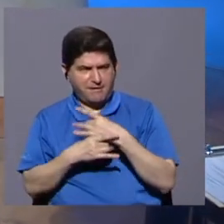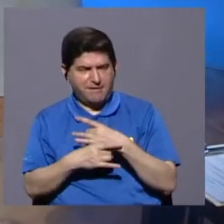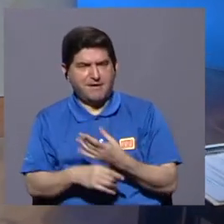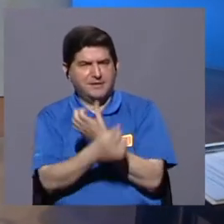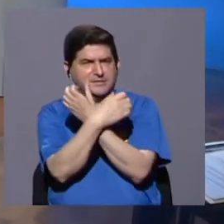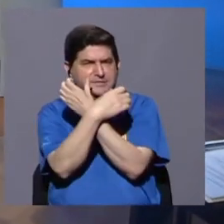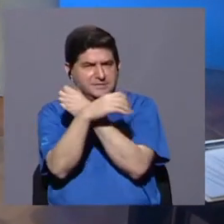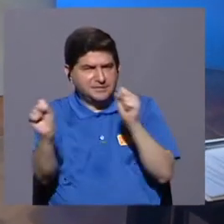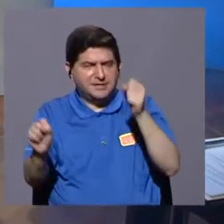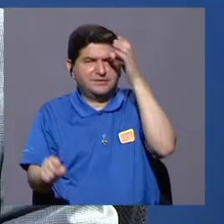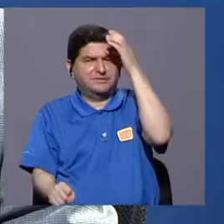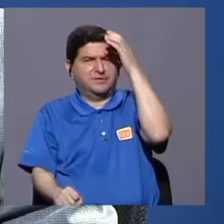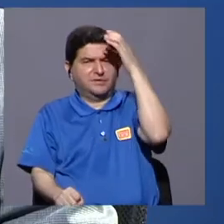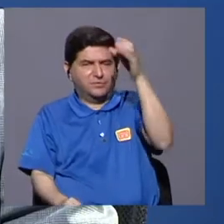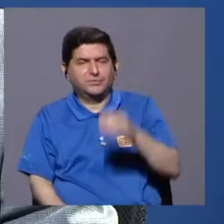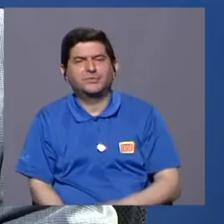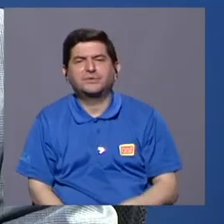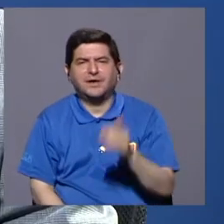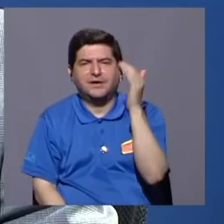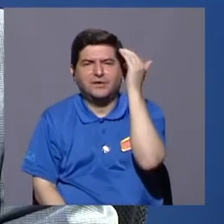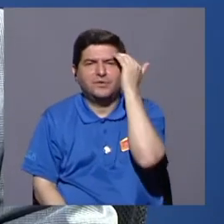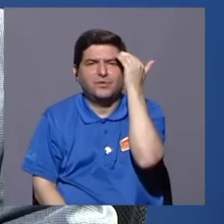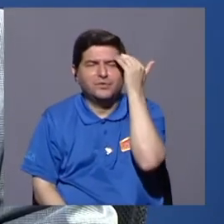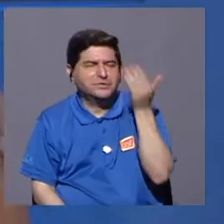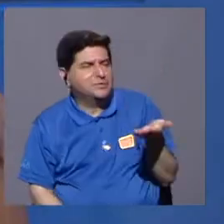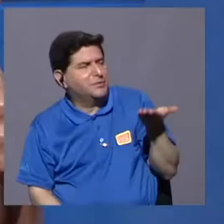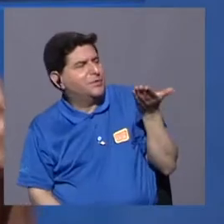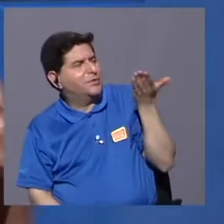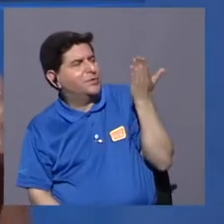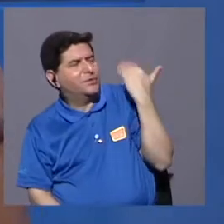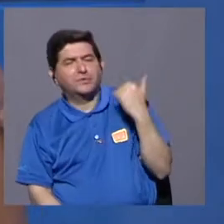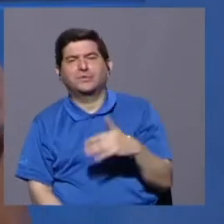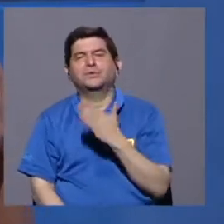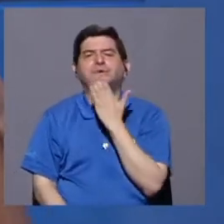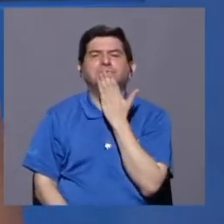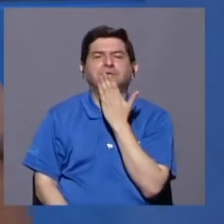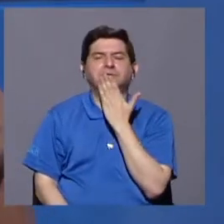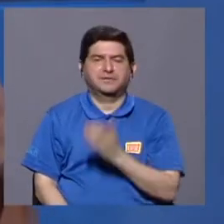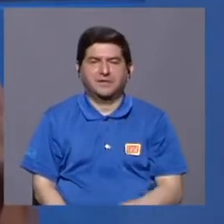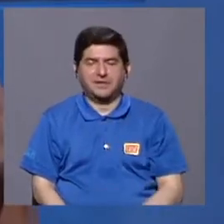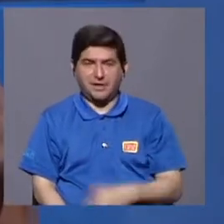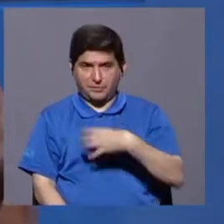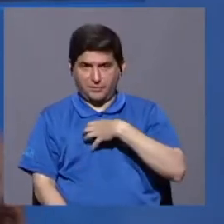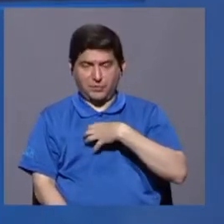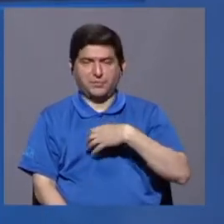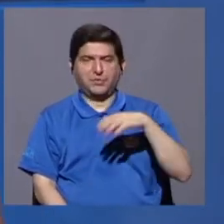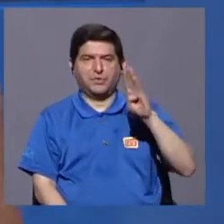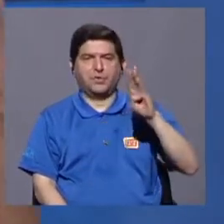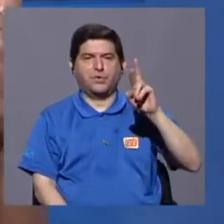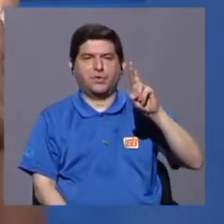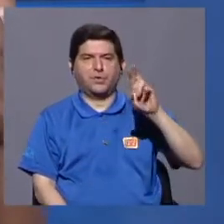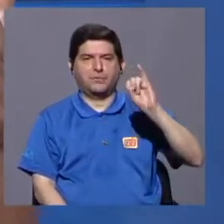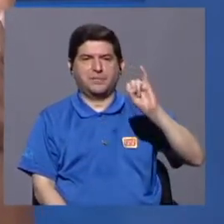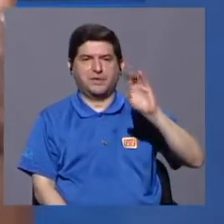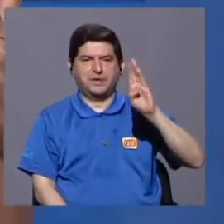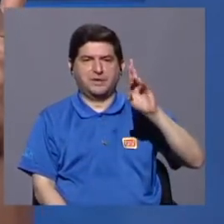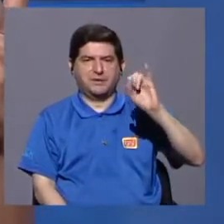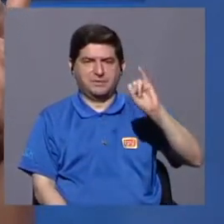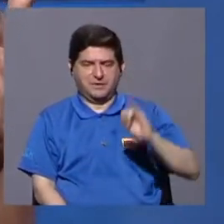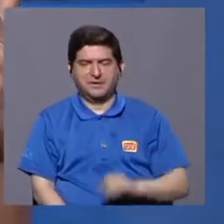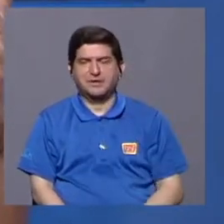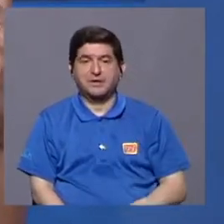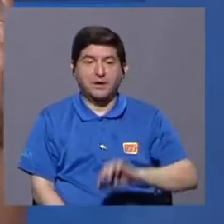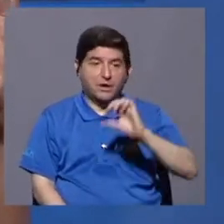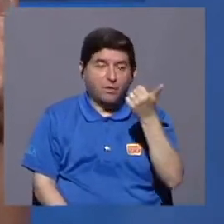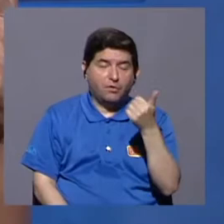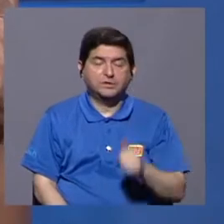rescatar la cultura, el conocimiento ancestral indígena, el conocimiento bribri. El segundo es que hay una